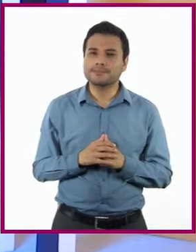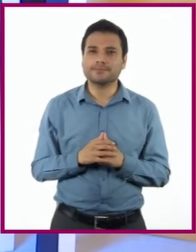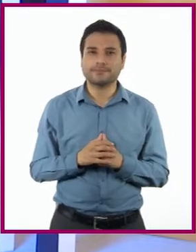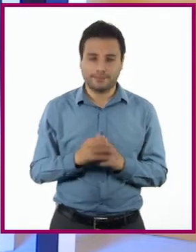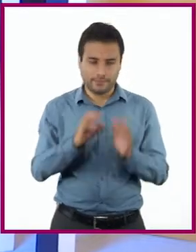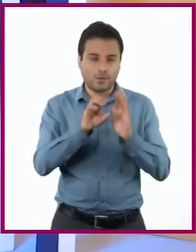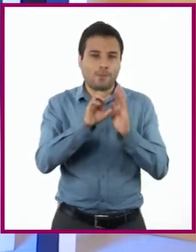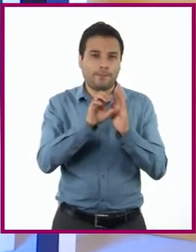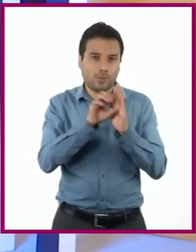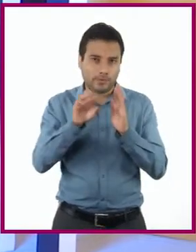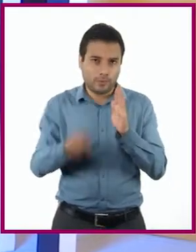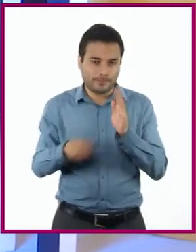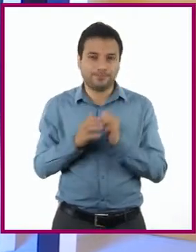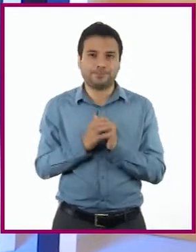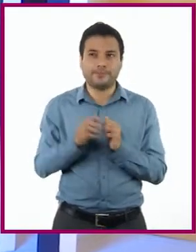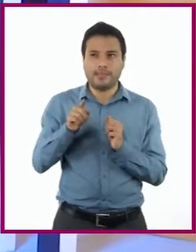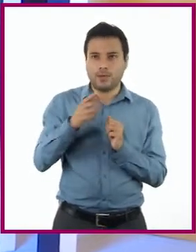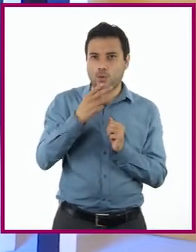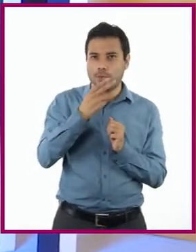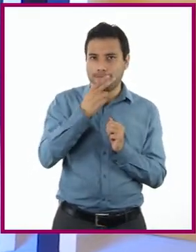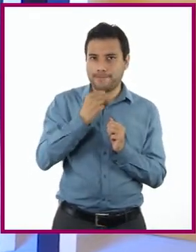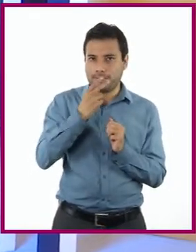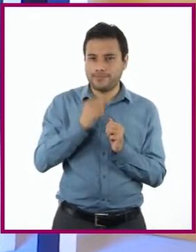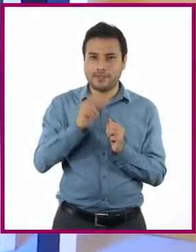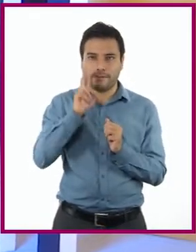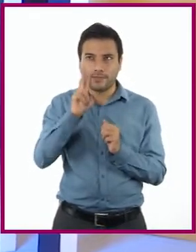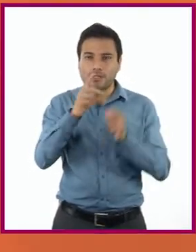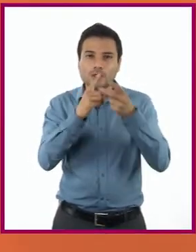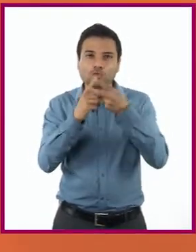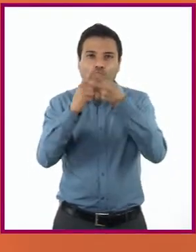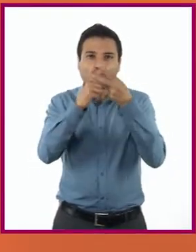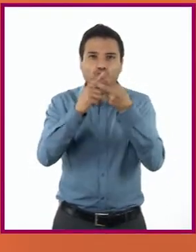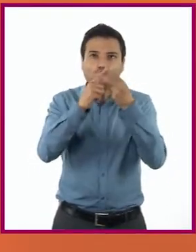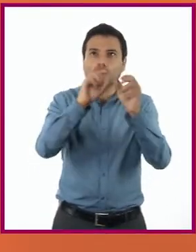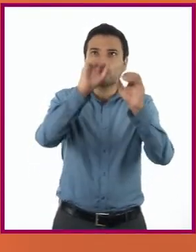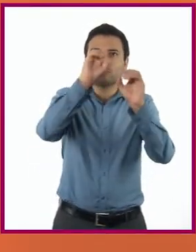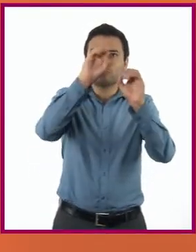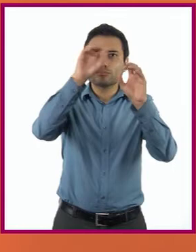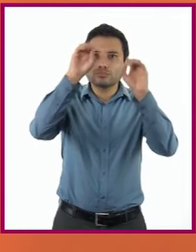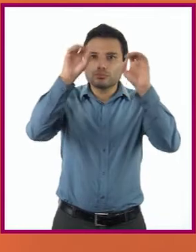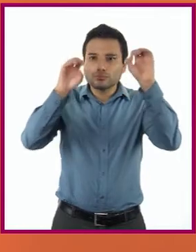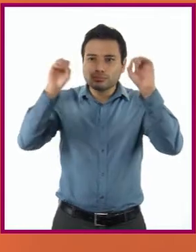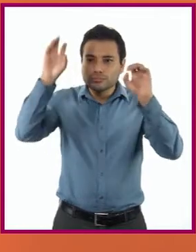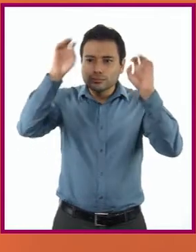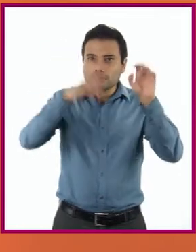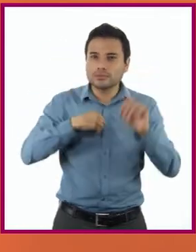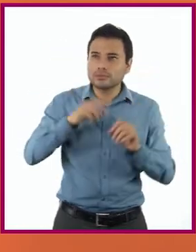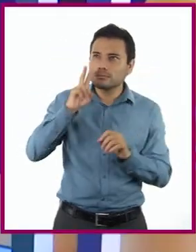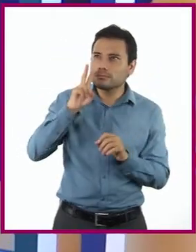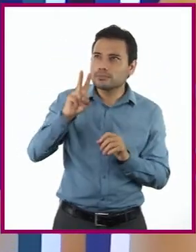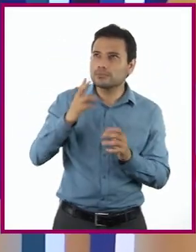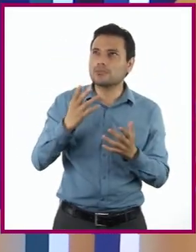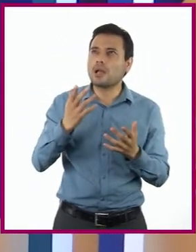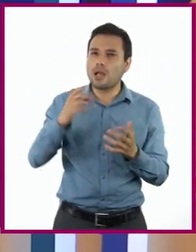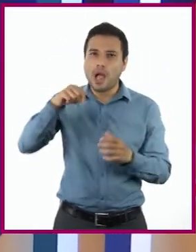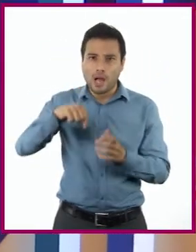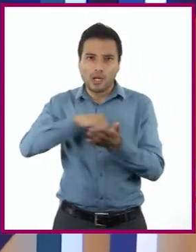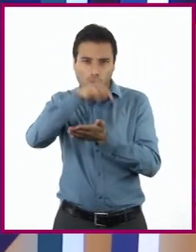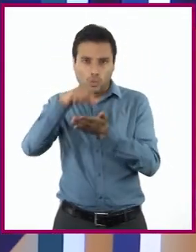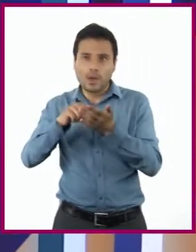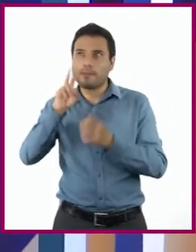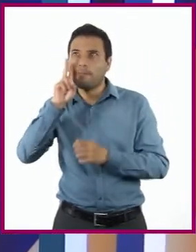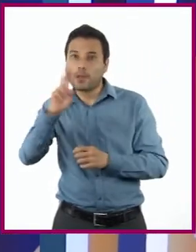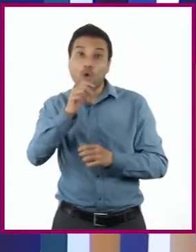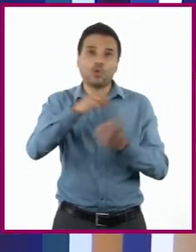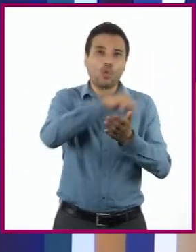Por ejemplo, notó que algunas estrellas eran visibles en ciertos territorios, pero no en otros.